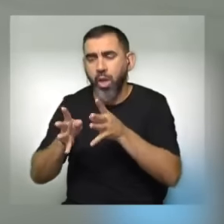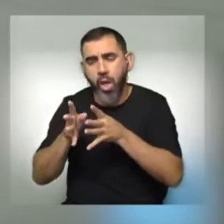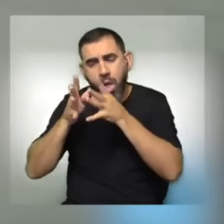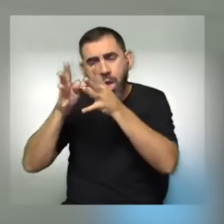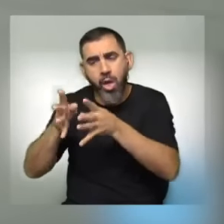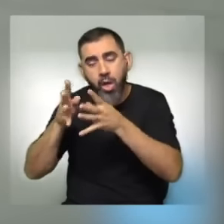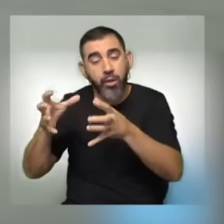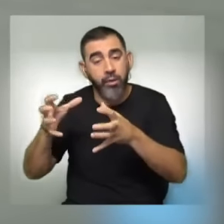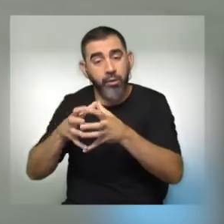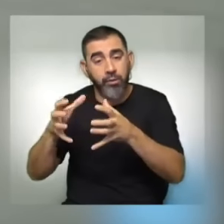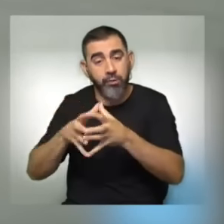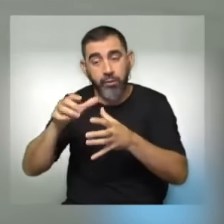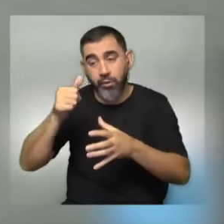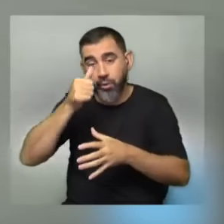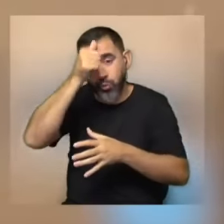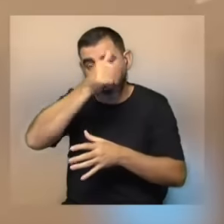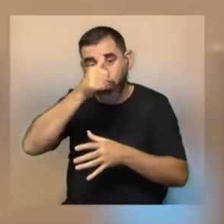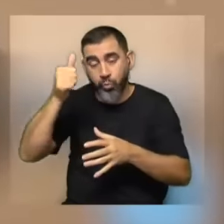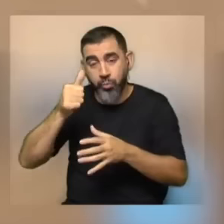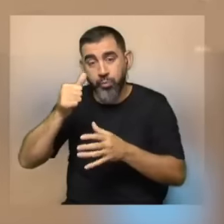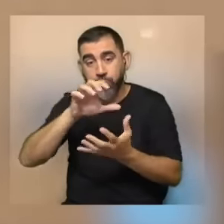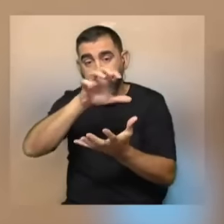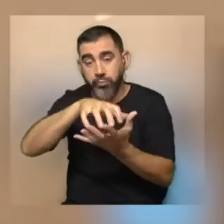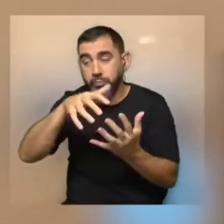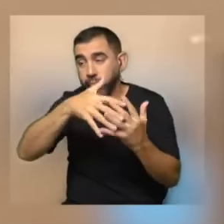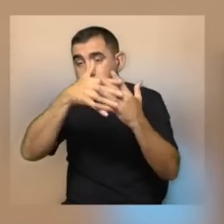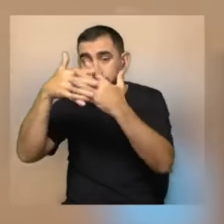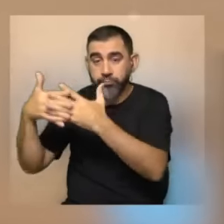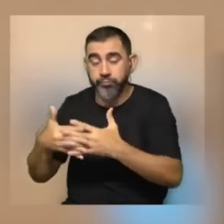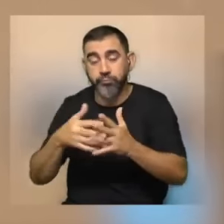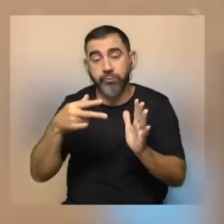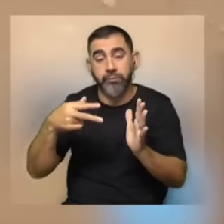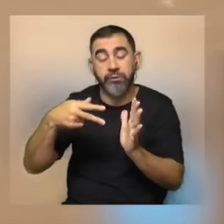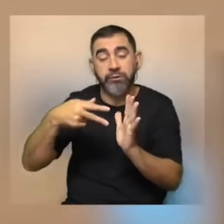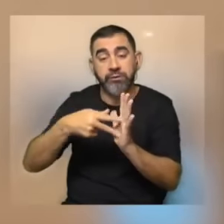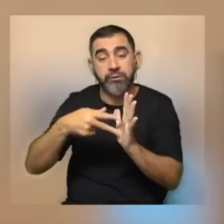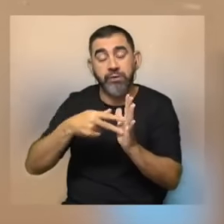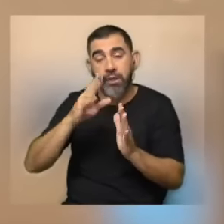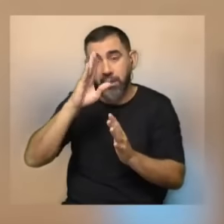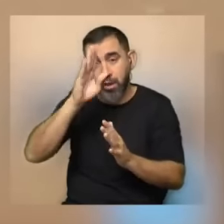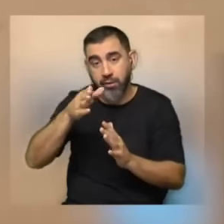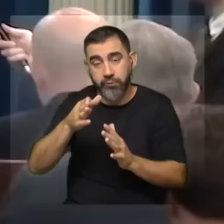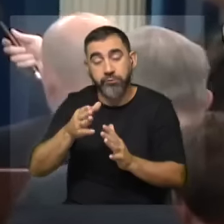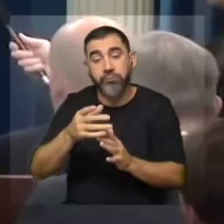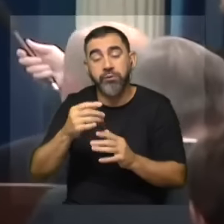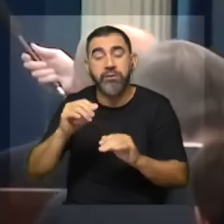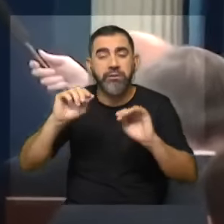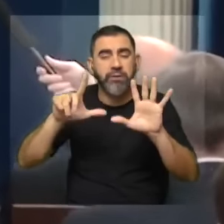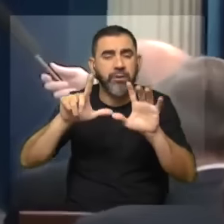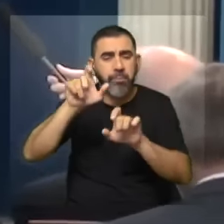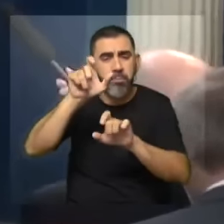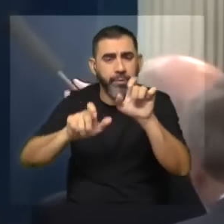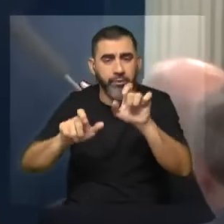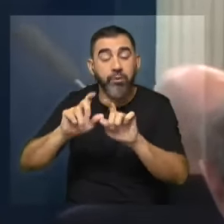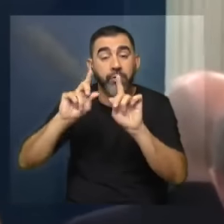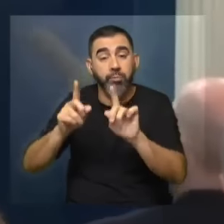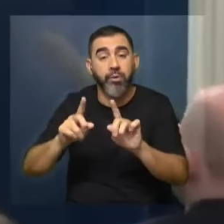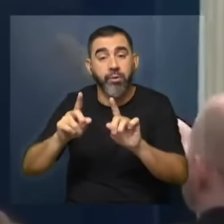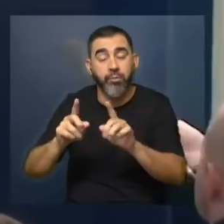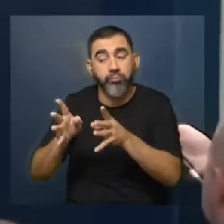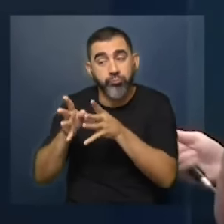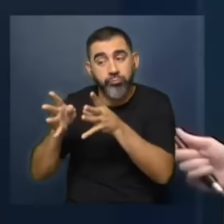agrupación lanzó este domingo contraposiciones de Estados Unidos en Siria e Irak Mientras tanto al menos s zonas entre ellas varios